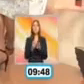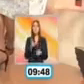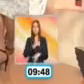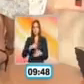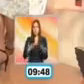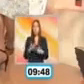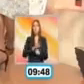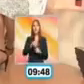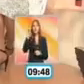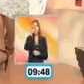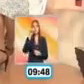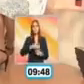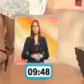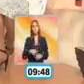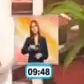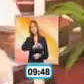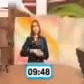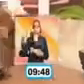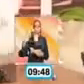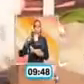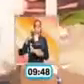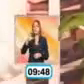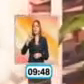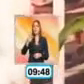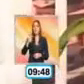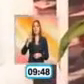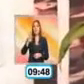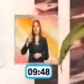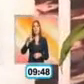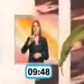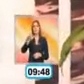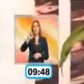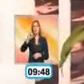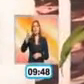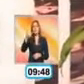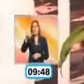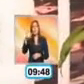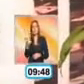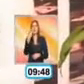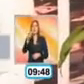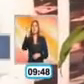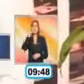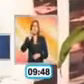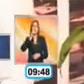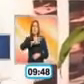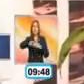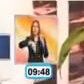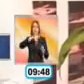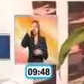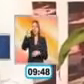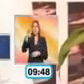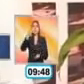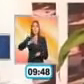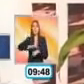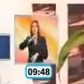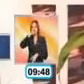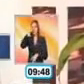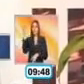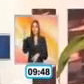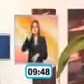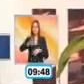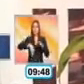Bueno, rápidamente te digo el otro, el famoso ciberbullying, que bueno, igual va de la mano, esta es una conducta que ya hemos hablado más, que ya es más agresiva, es un tema ya